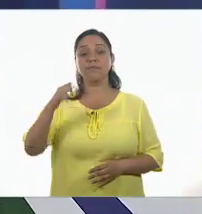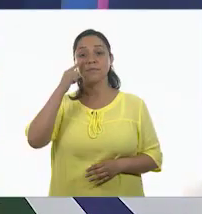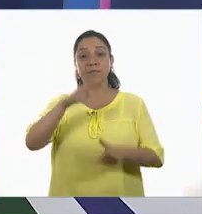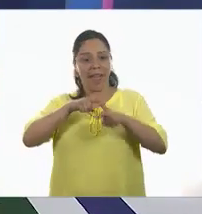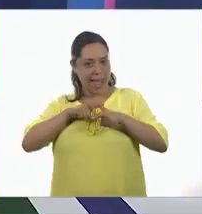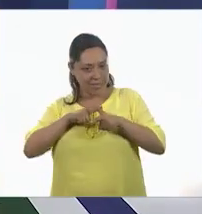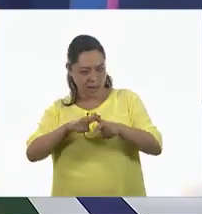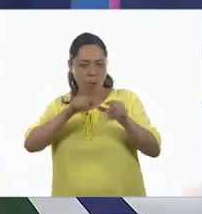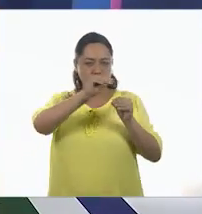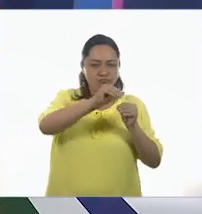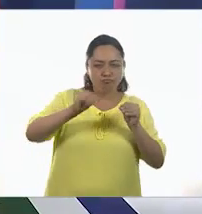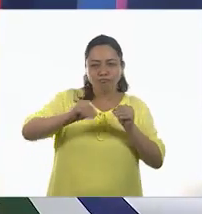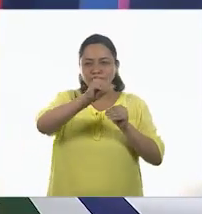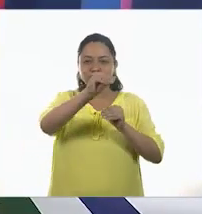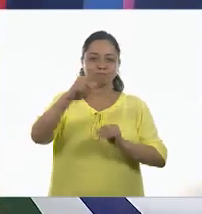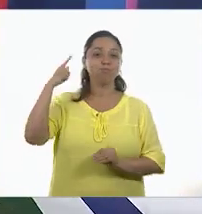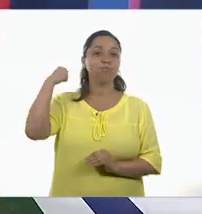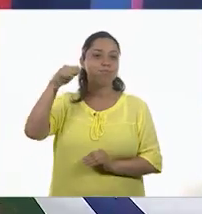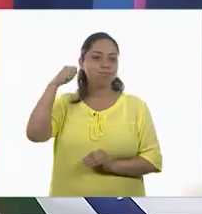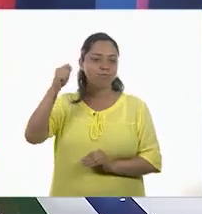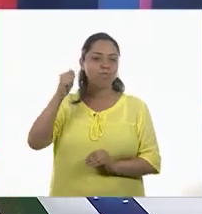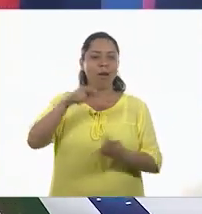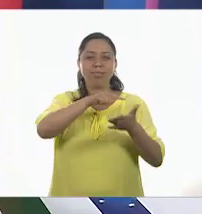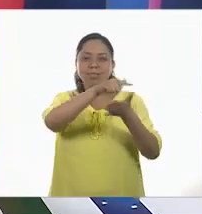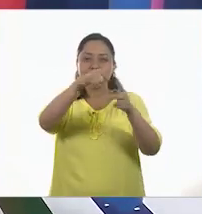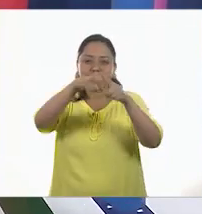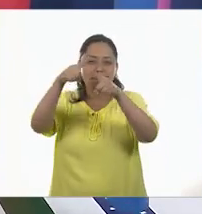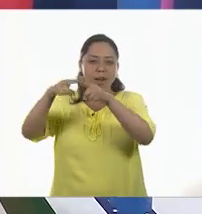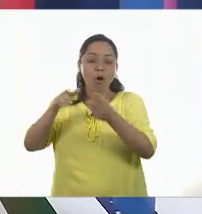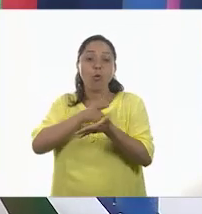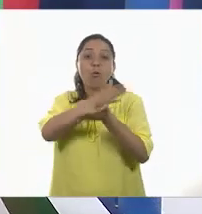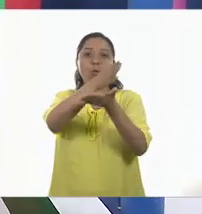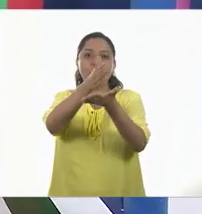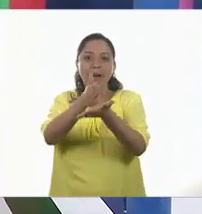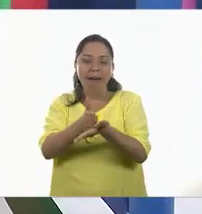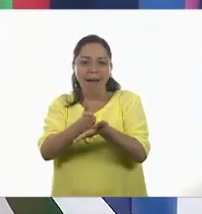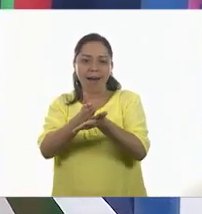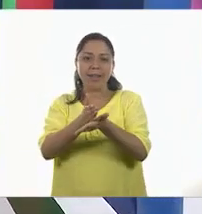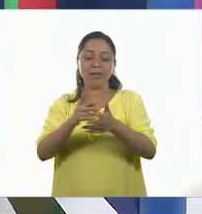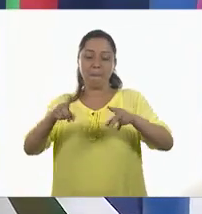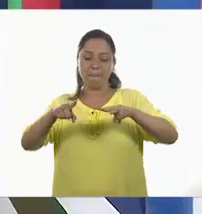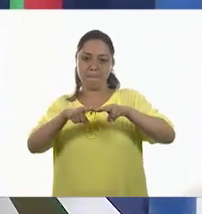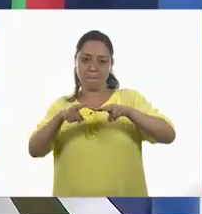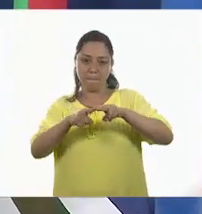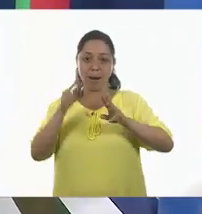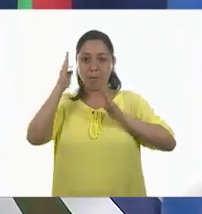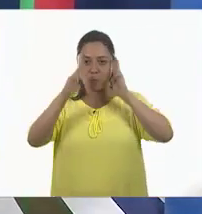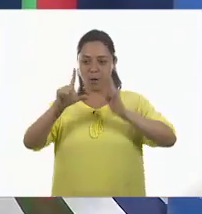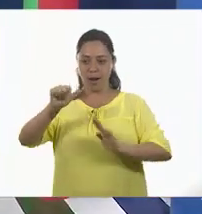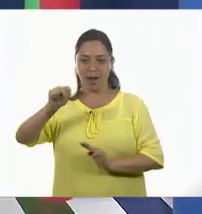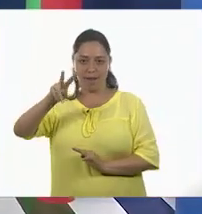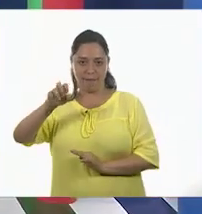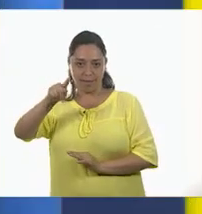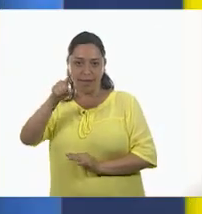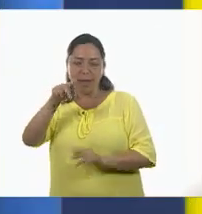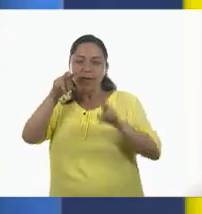Continuamos nuestro recorrido por Tabasco para visitar el Parque Museo La Venta, que exhibe la grandeza de la cultura